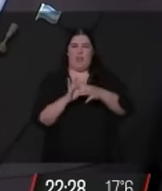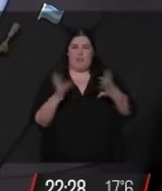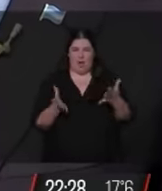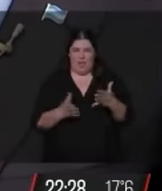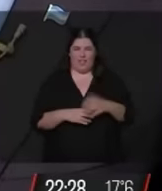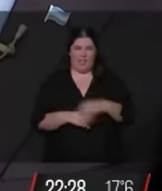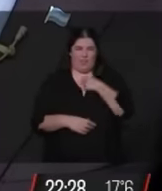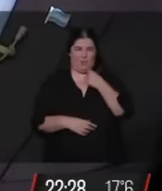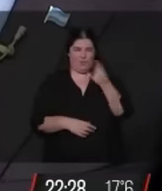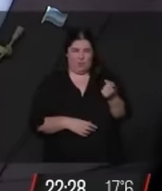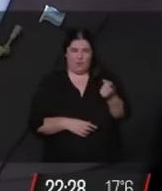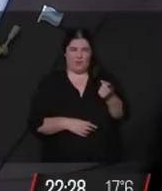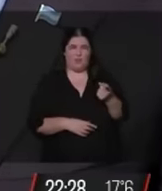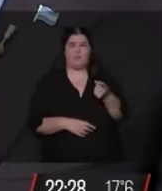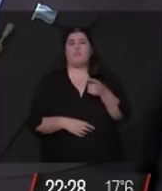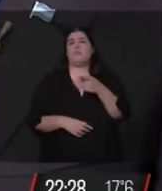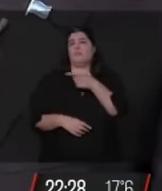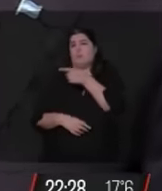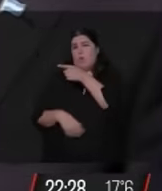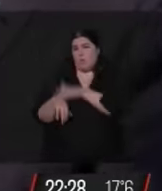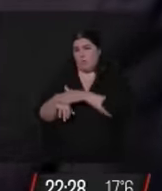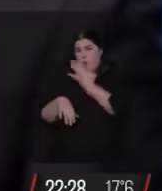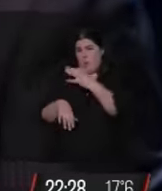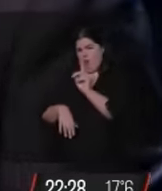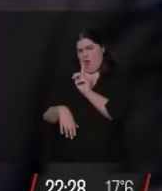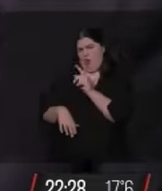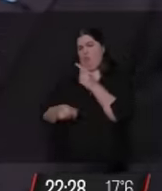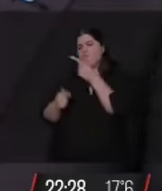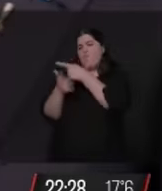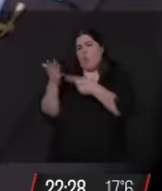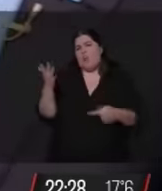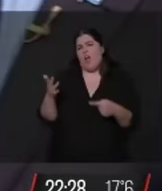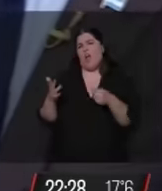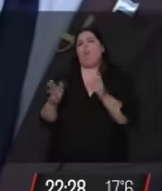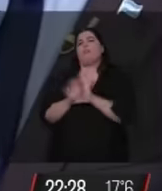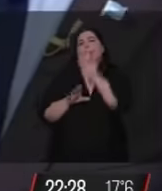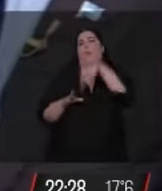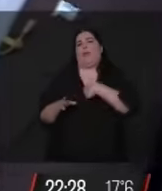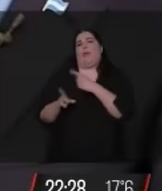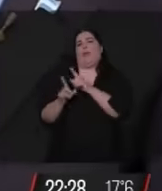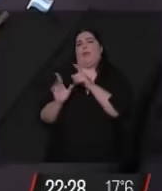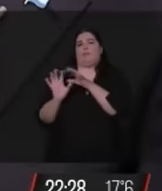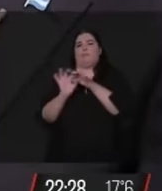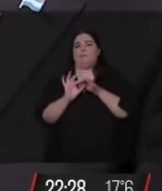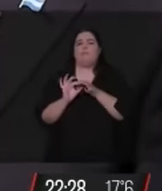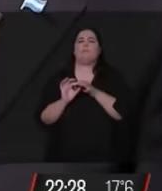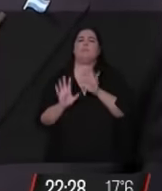Mirá, no depende solo de vos. Digamos, hay un montón de otras cosas que hacen al sistema, y además